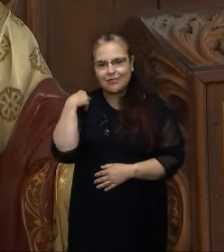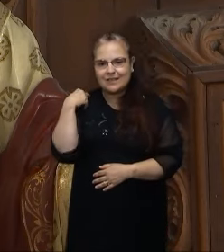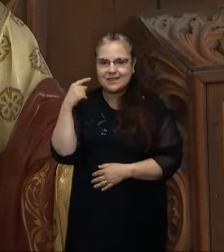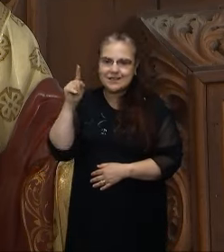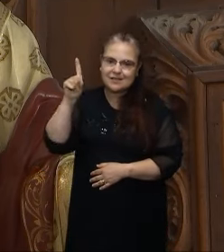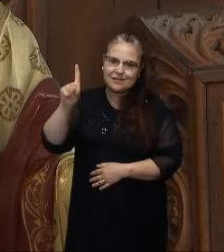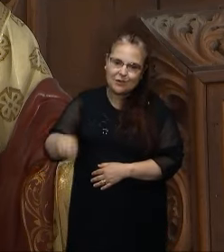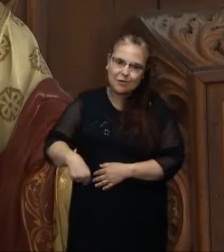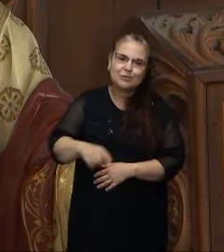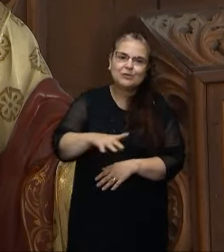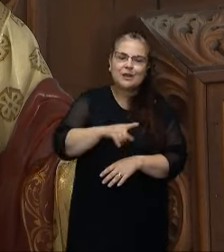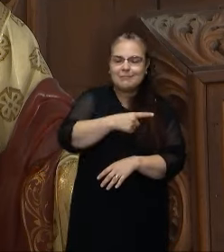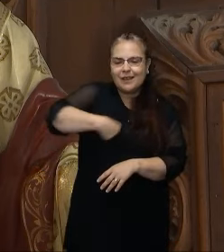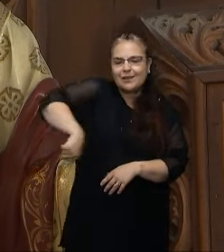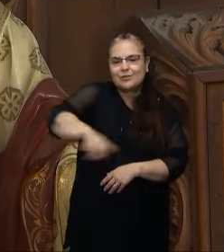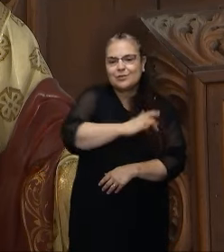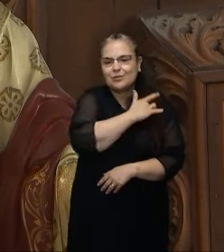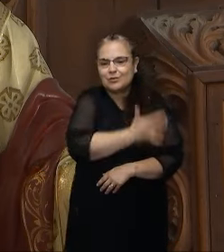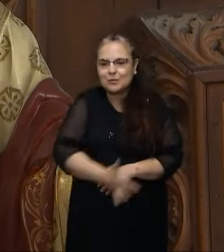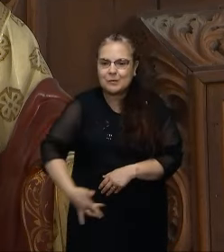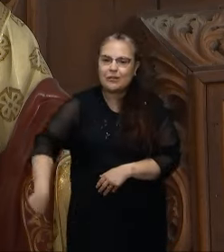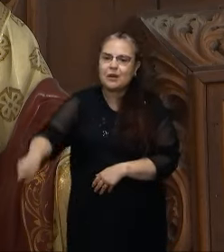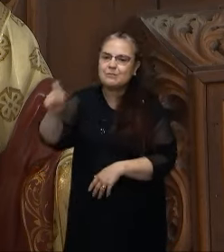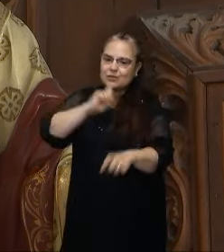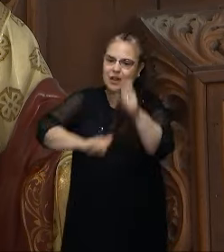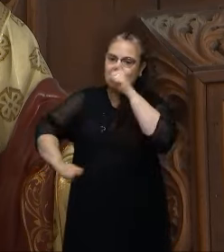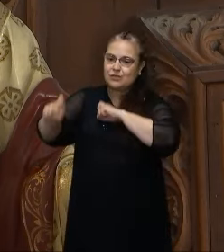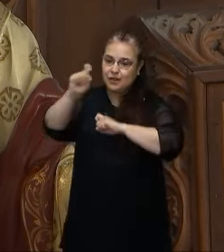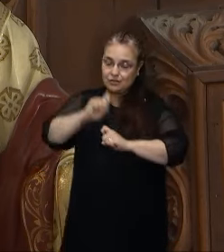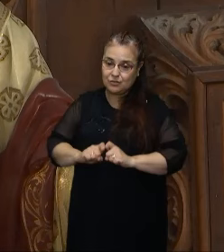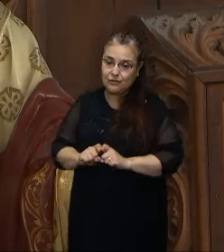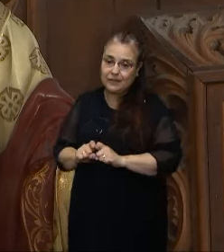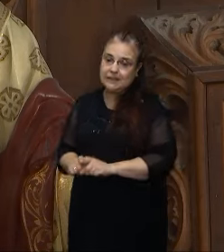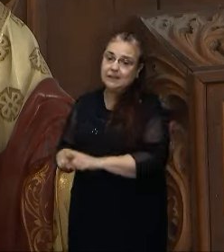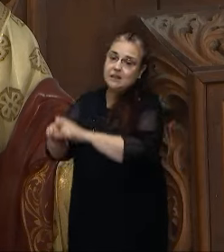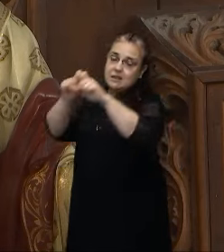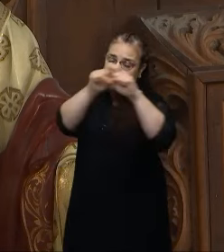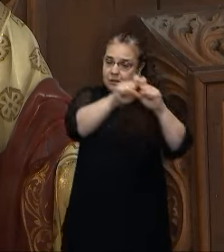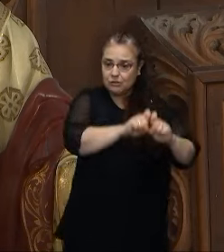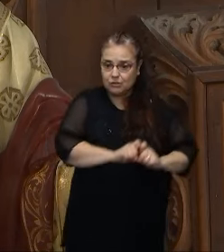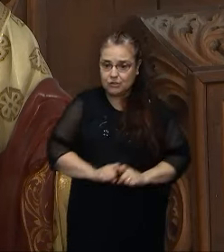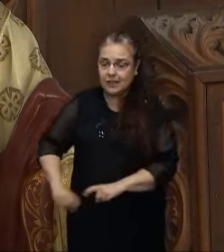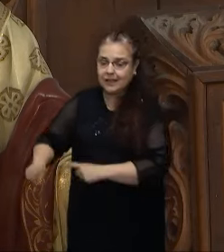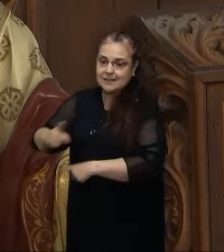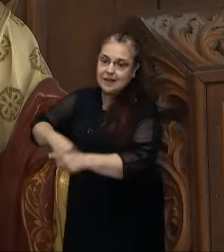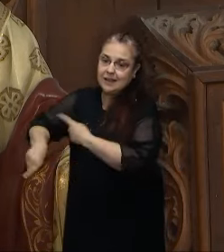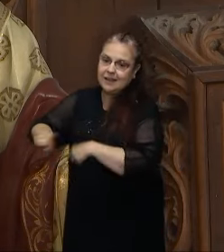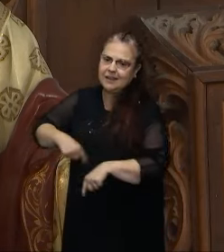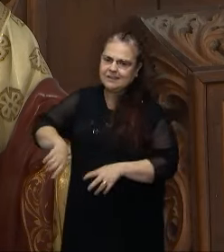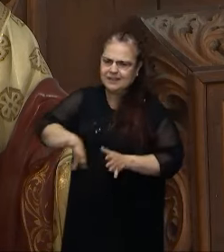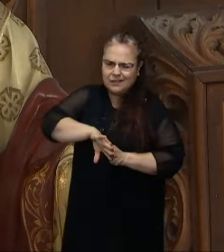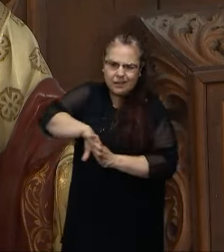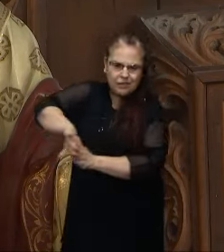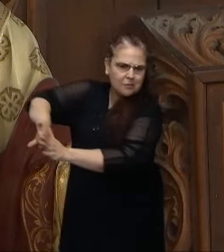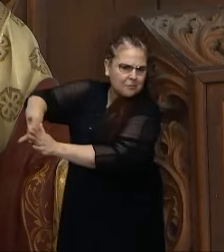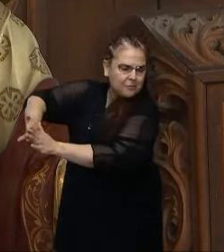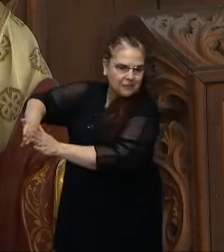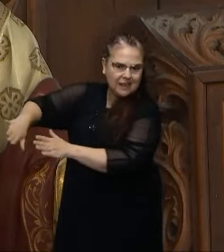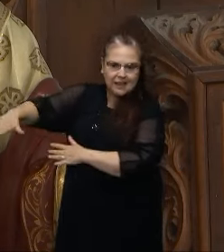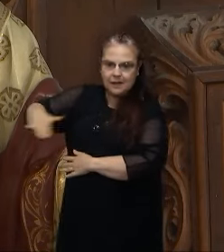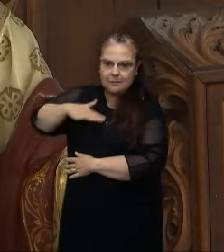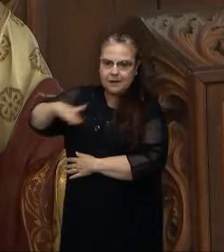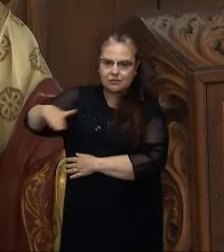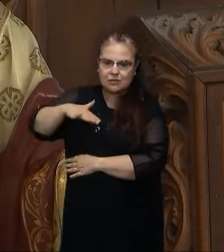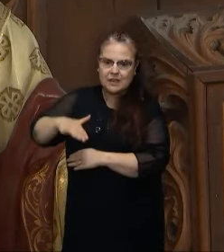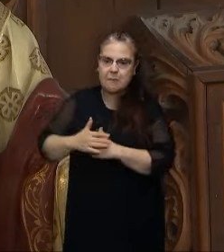nuestras ofensas, como también nosotros perdonamos a los que nos ofenden. No nos dejes caer en la tentación